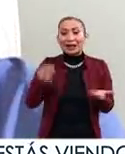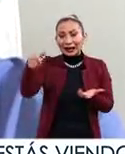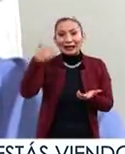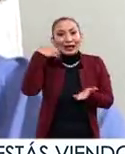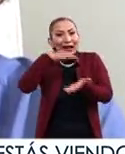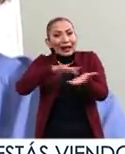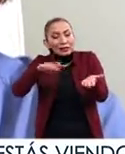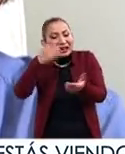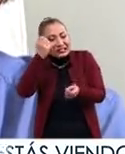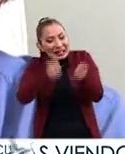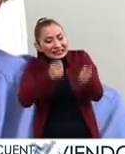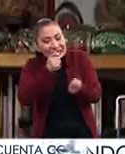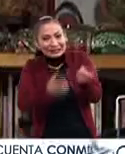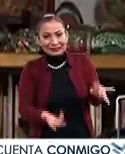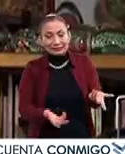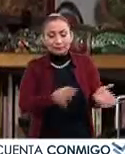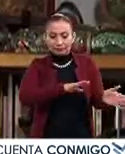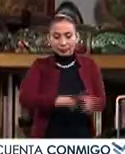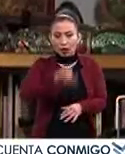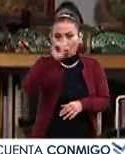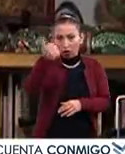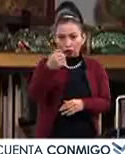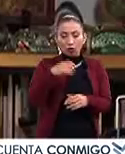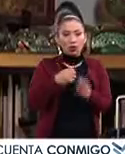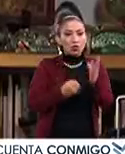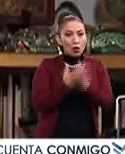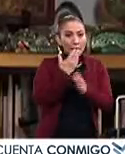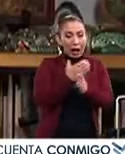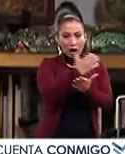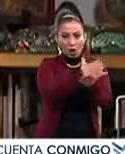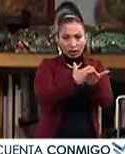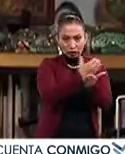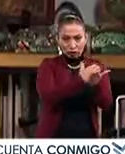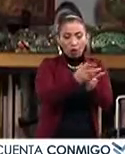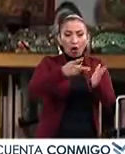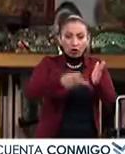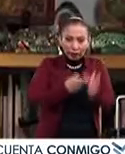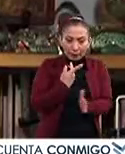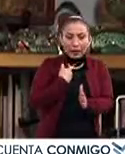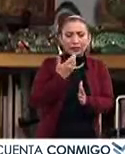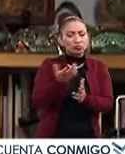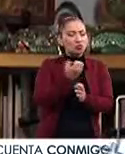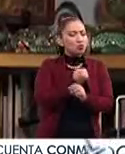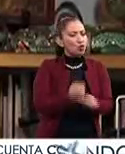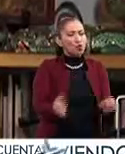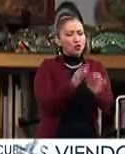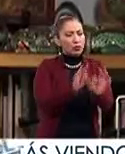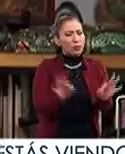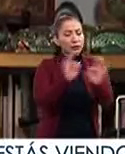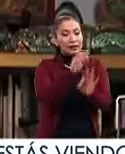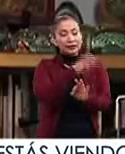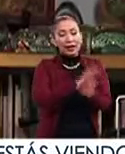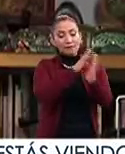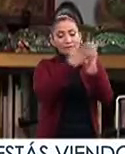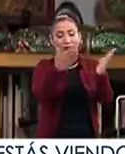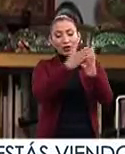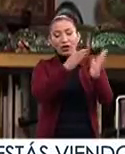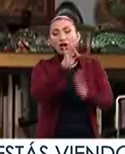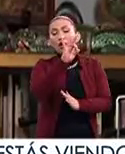quieren leer. Luego, vamos a relanzar una colección popularísima, de